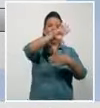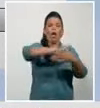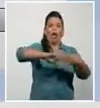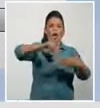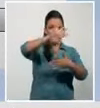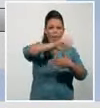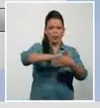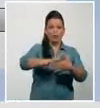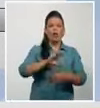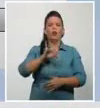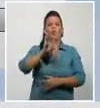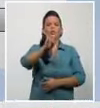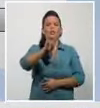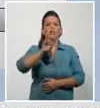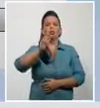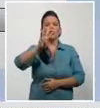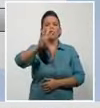de